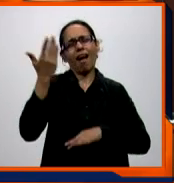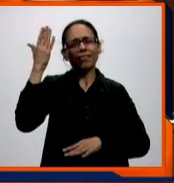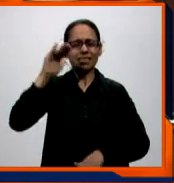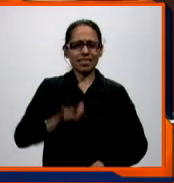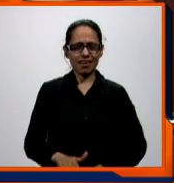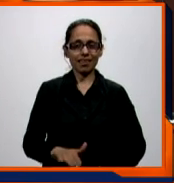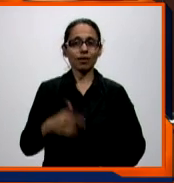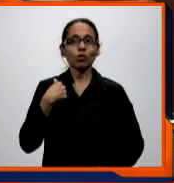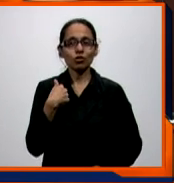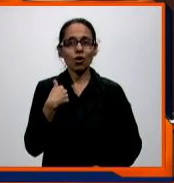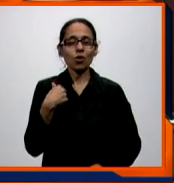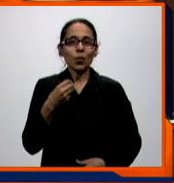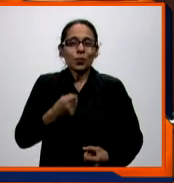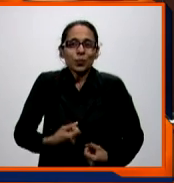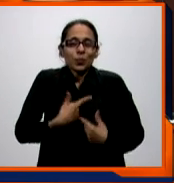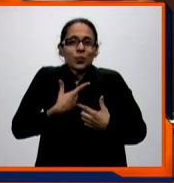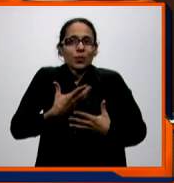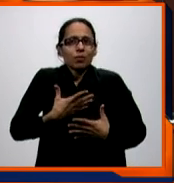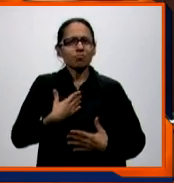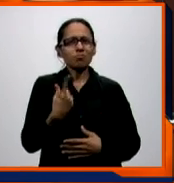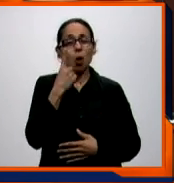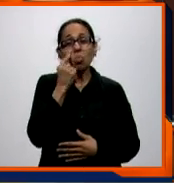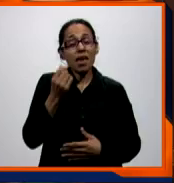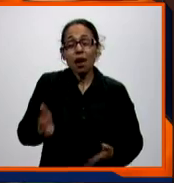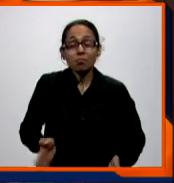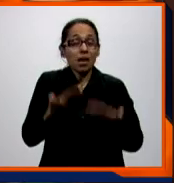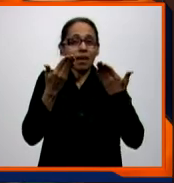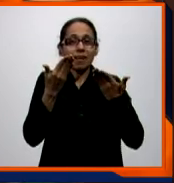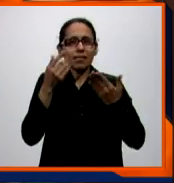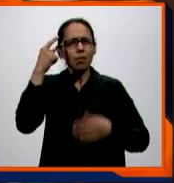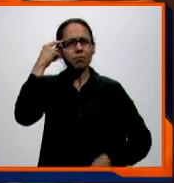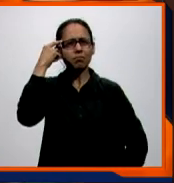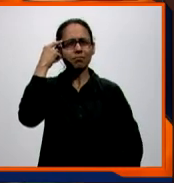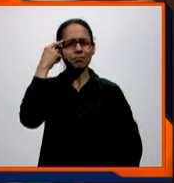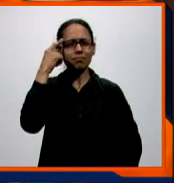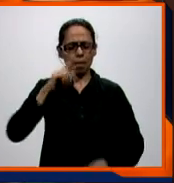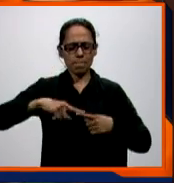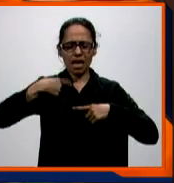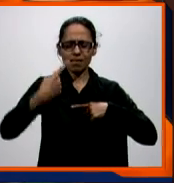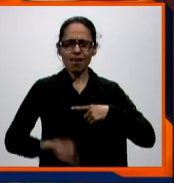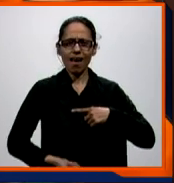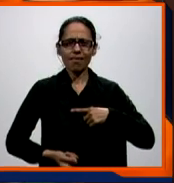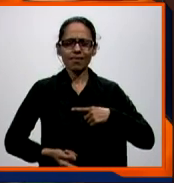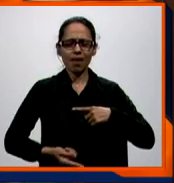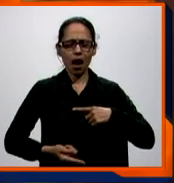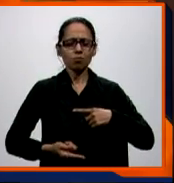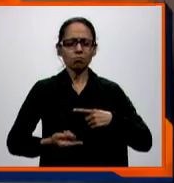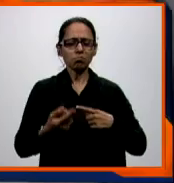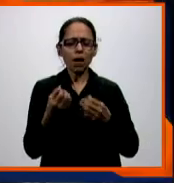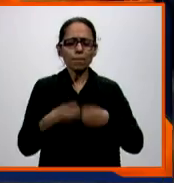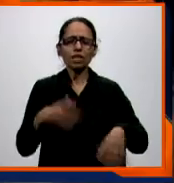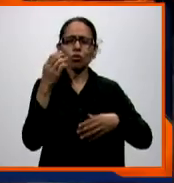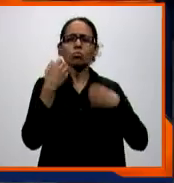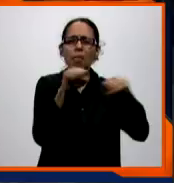bueno, todo eso me fue incentivando y un día me levanté y dije, bueno, mañana empiezo a entrenar.